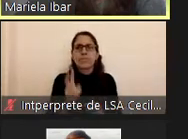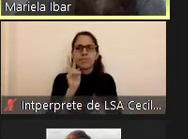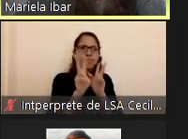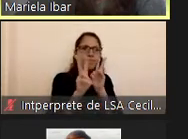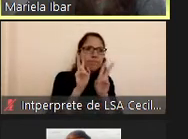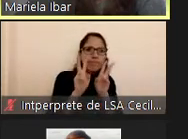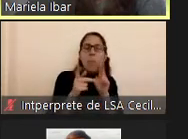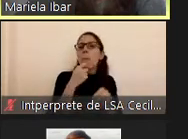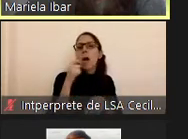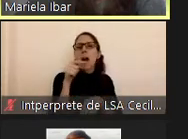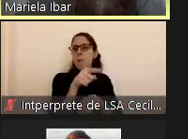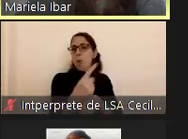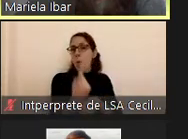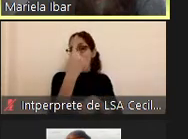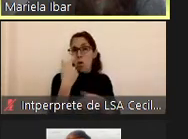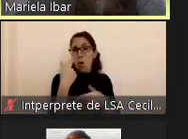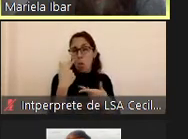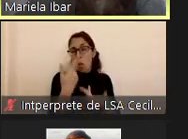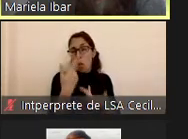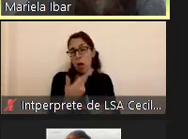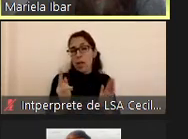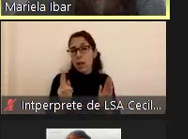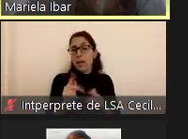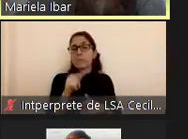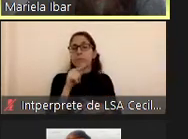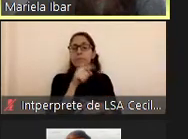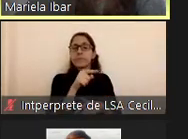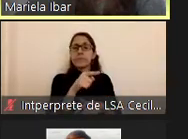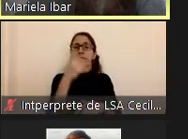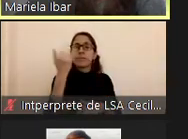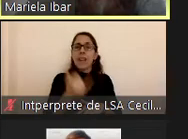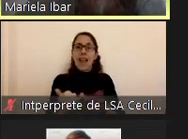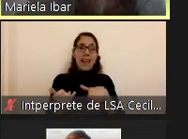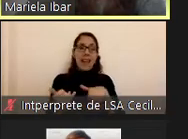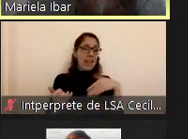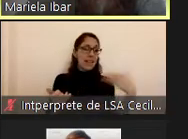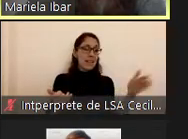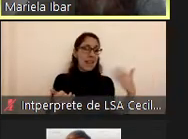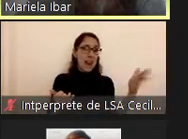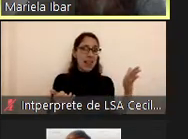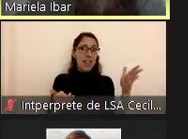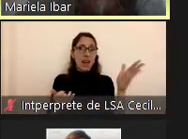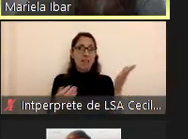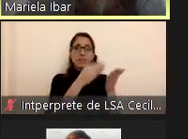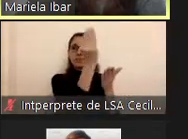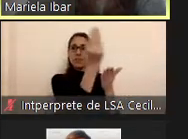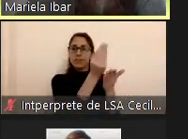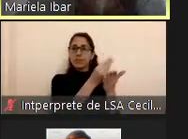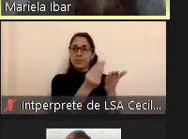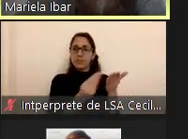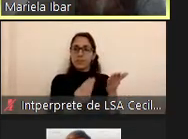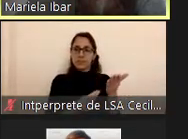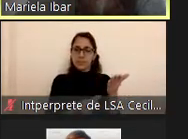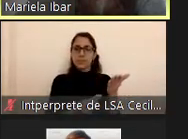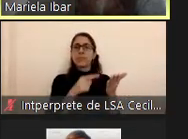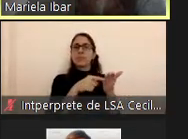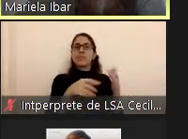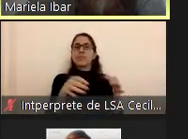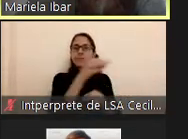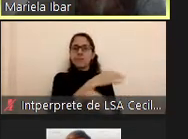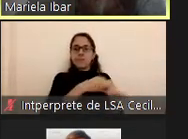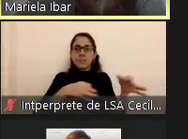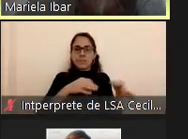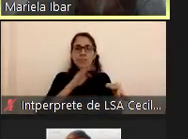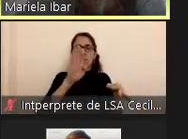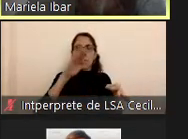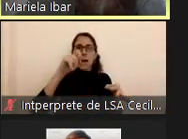Por ejemplo, lo que acá tenemos a la izquierda, un esquema de una bacteria, la